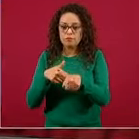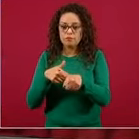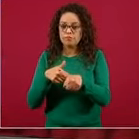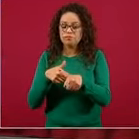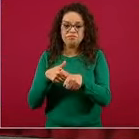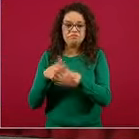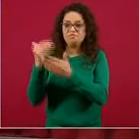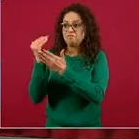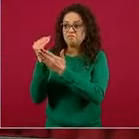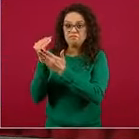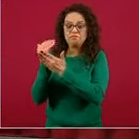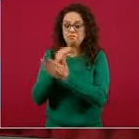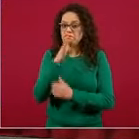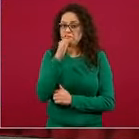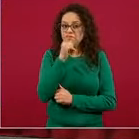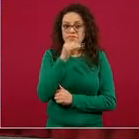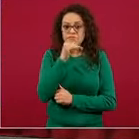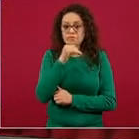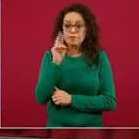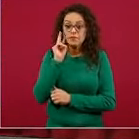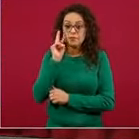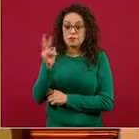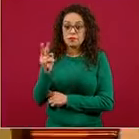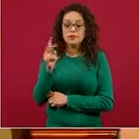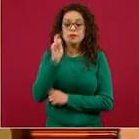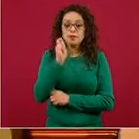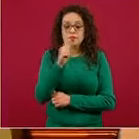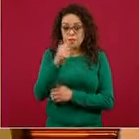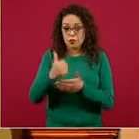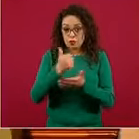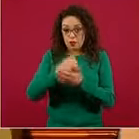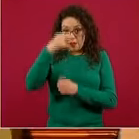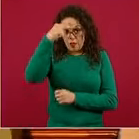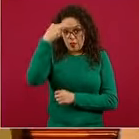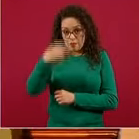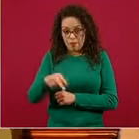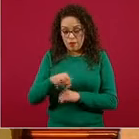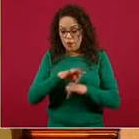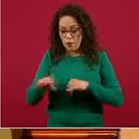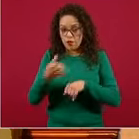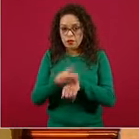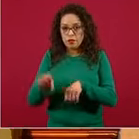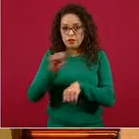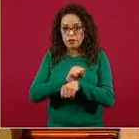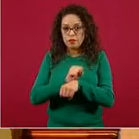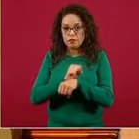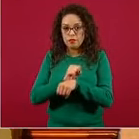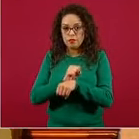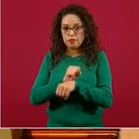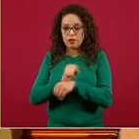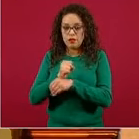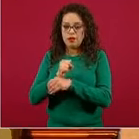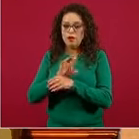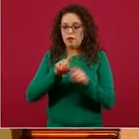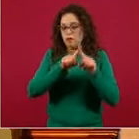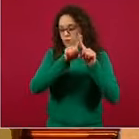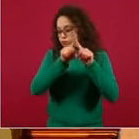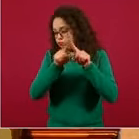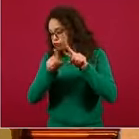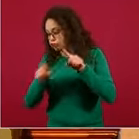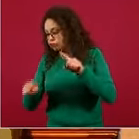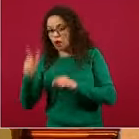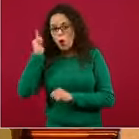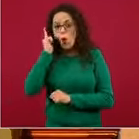ceder. Esperemos que ese descenso que vemos en el caso de la Ciudad de México para la última semana pueda mantenerse, y